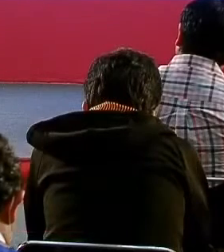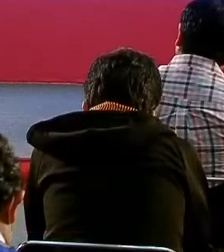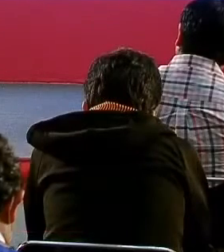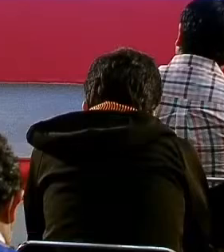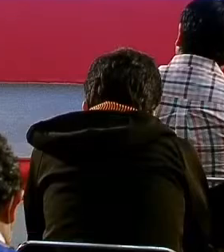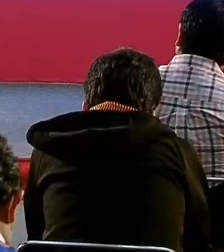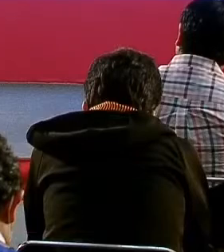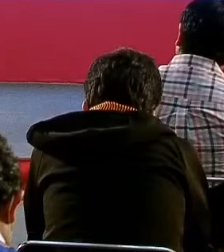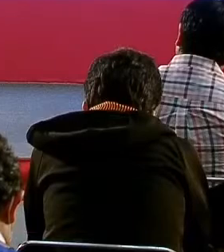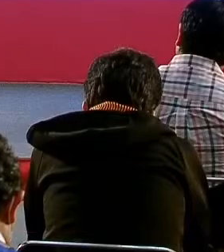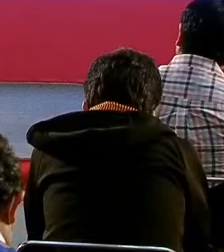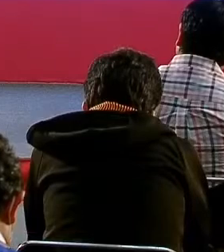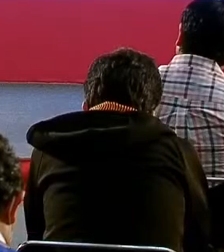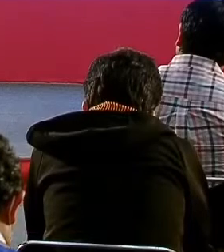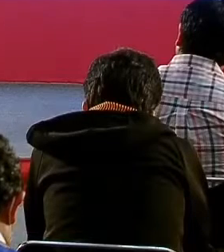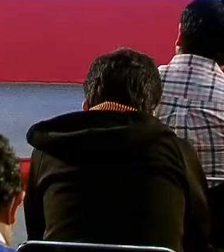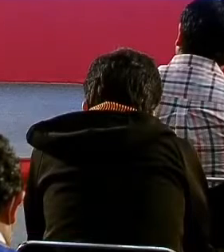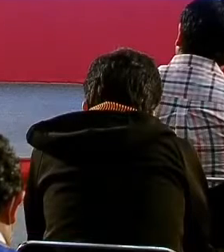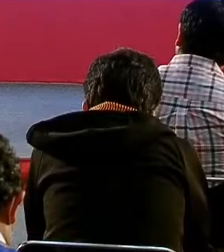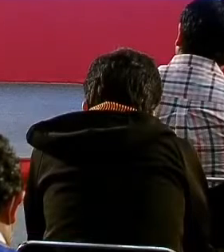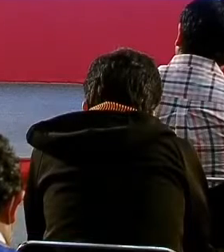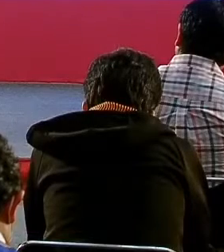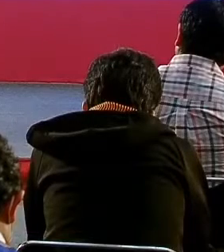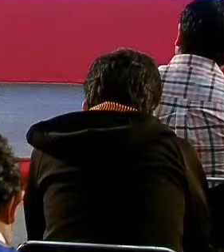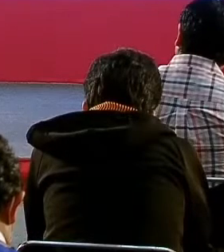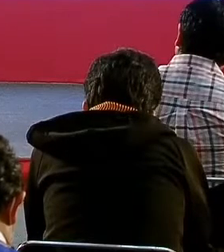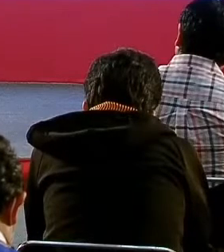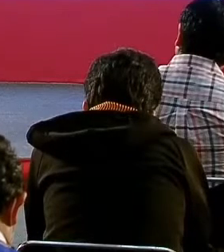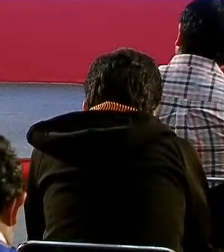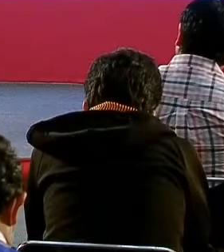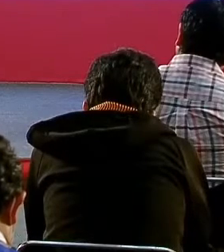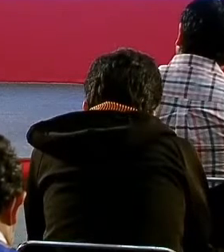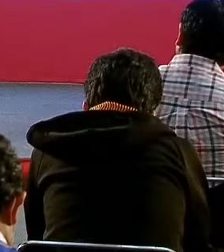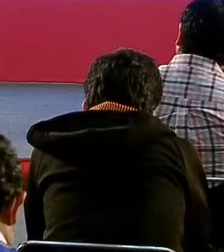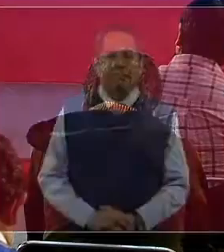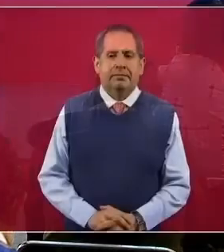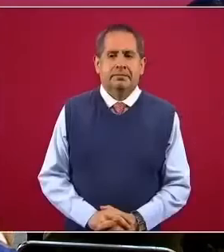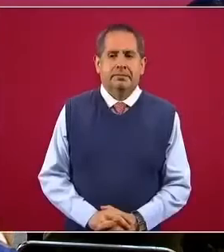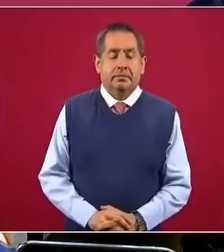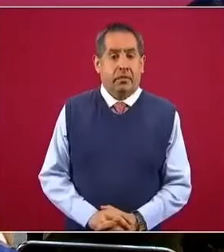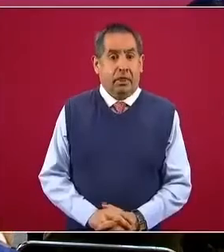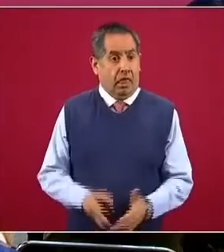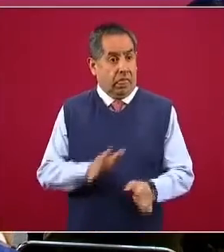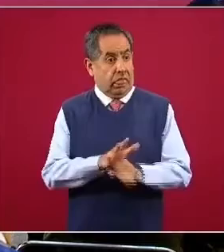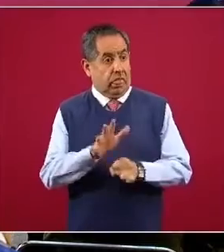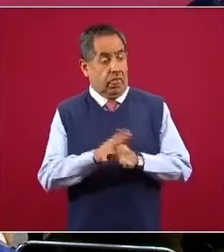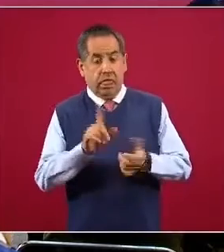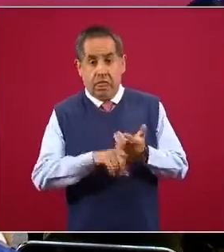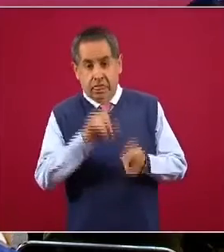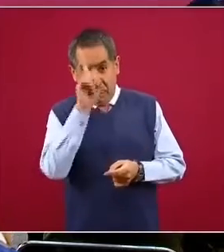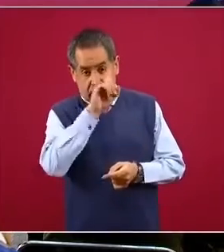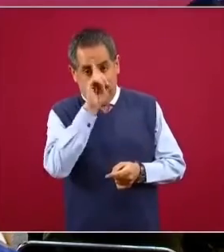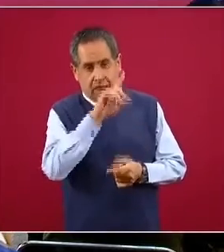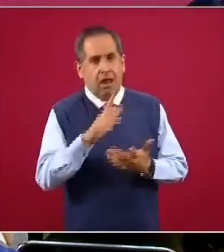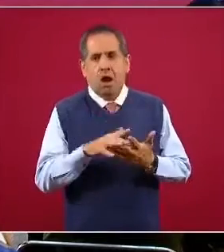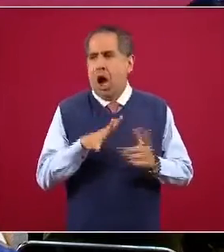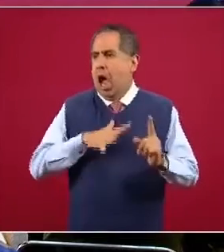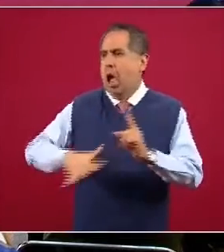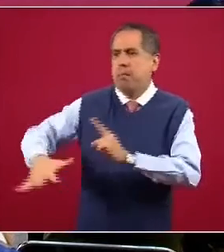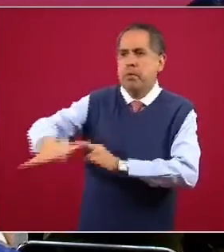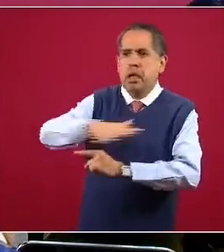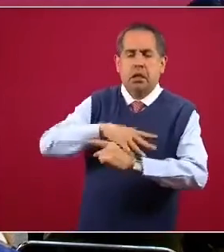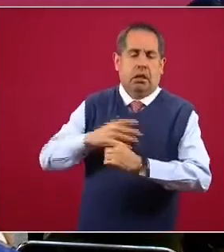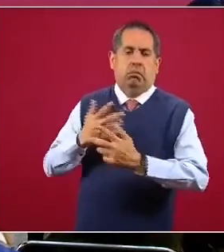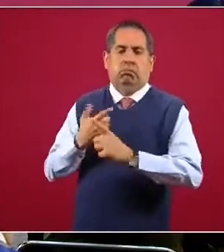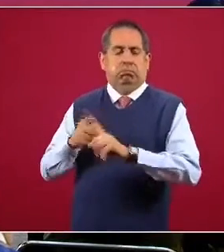individuos que coman sano, que coman frutas y verduras, que hagan actividad física, con eso se va a resolver cuando tenemos un ambiente alimentario